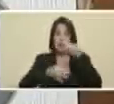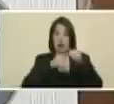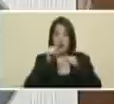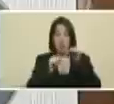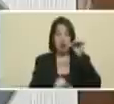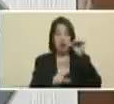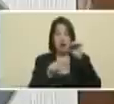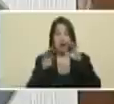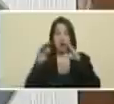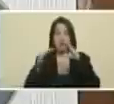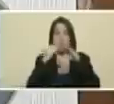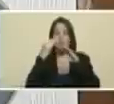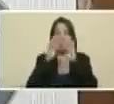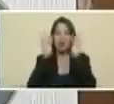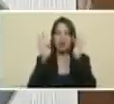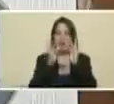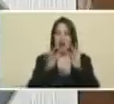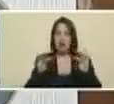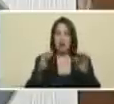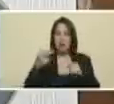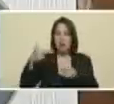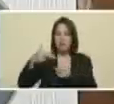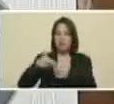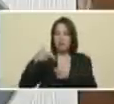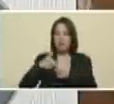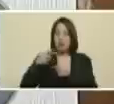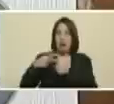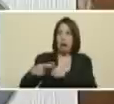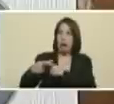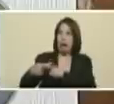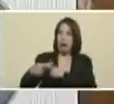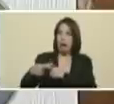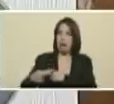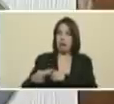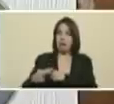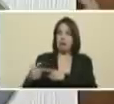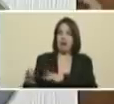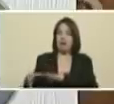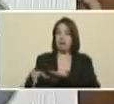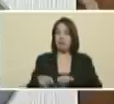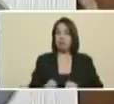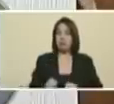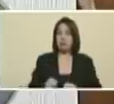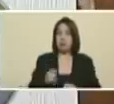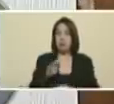de dominación rentista petrolera que el imperialismo venezolano había impuesto en Venezuela.